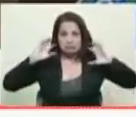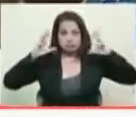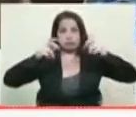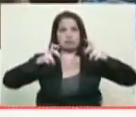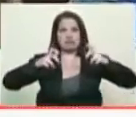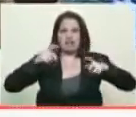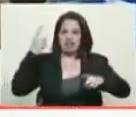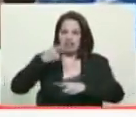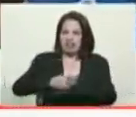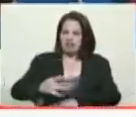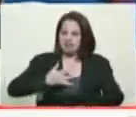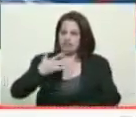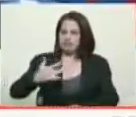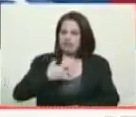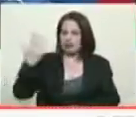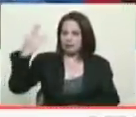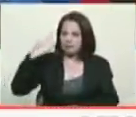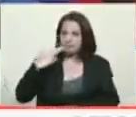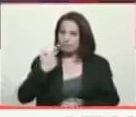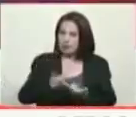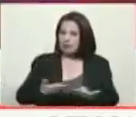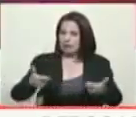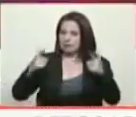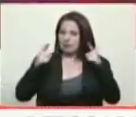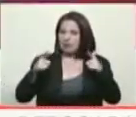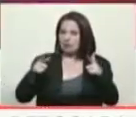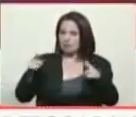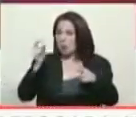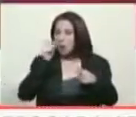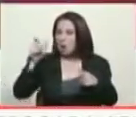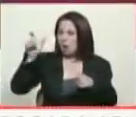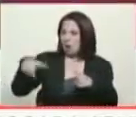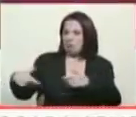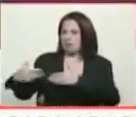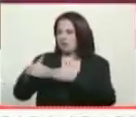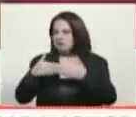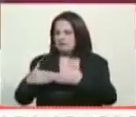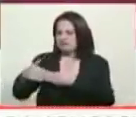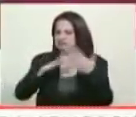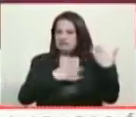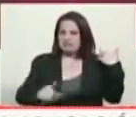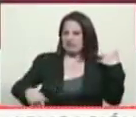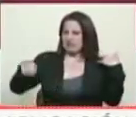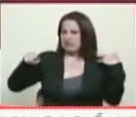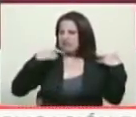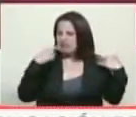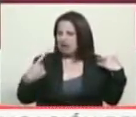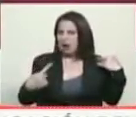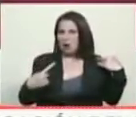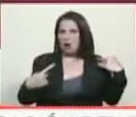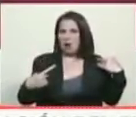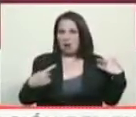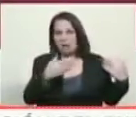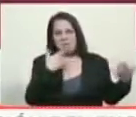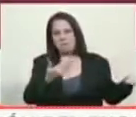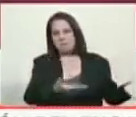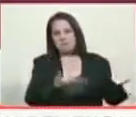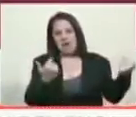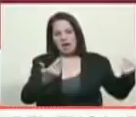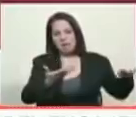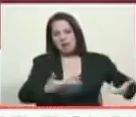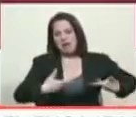sentido el libertador cuando aquel señor arrogante imperialista, señor Irving, le exigía que le